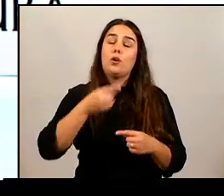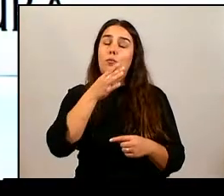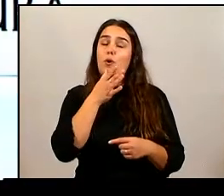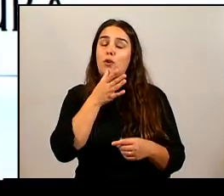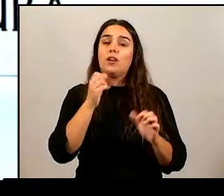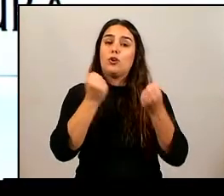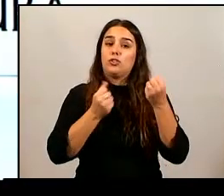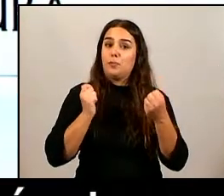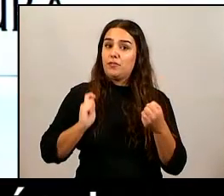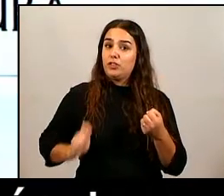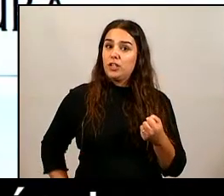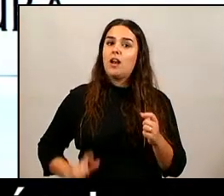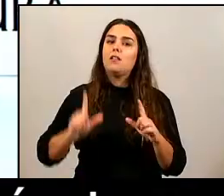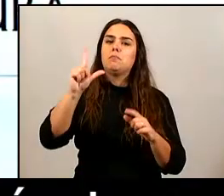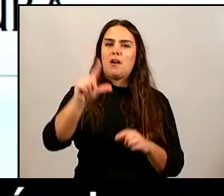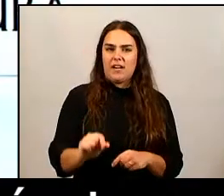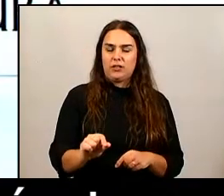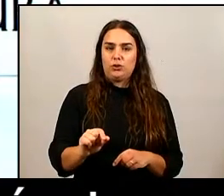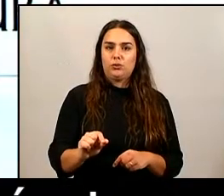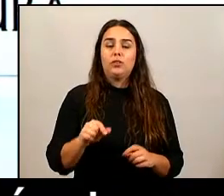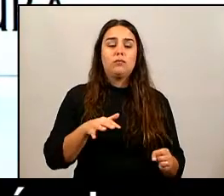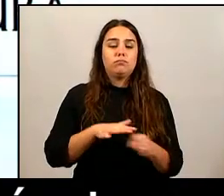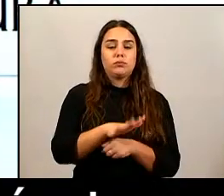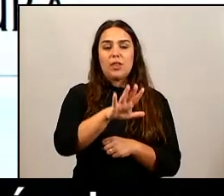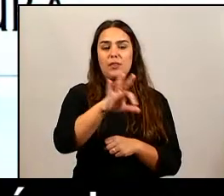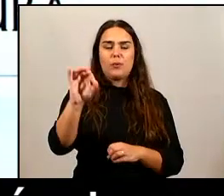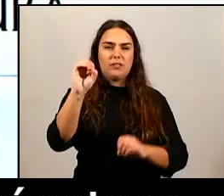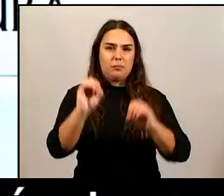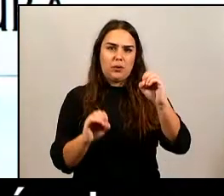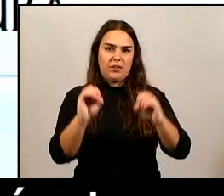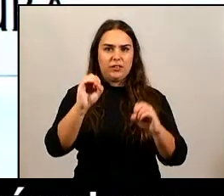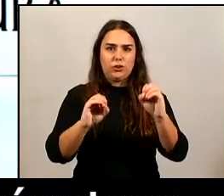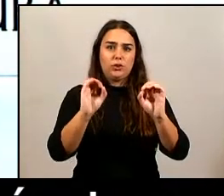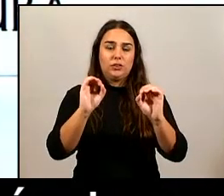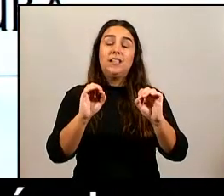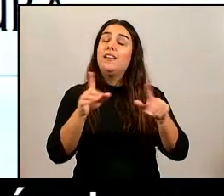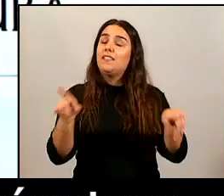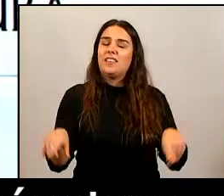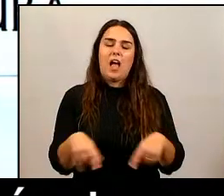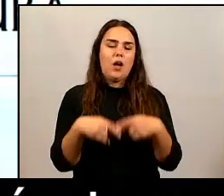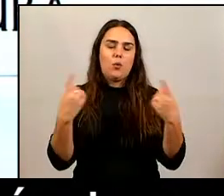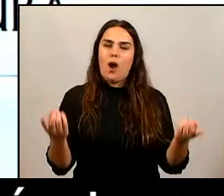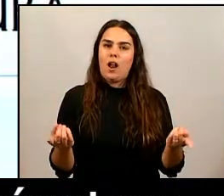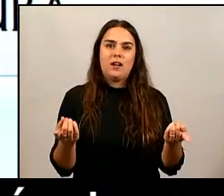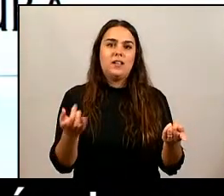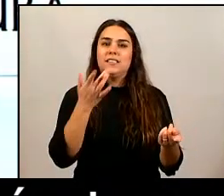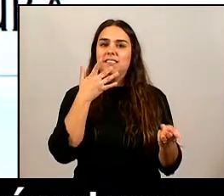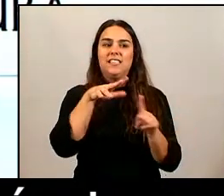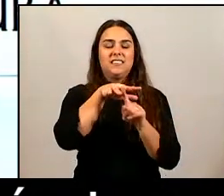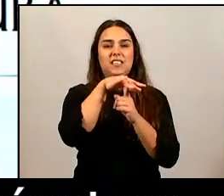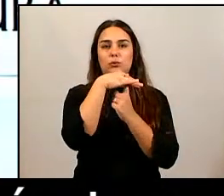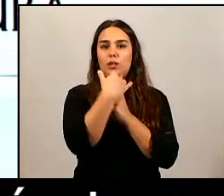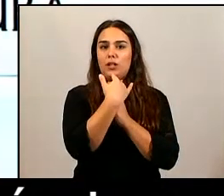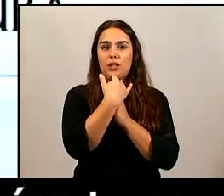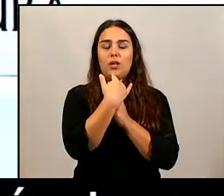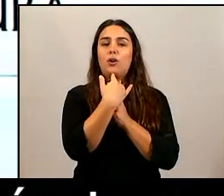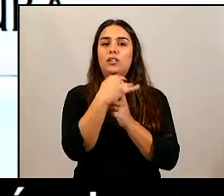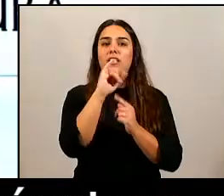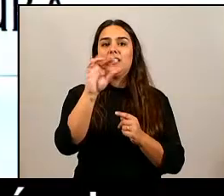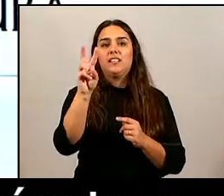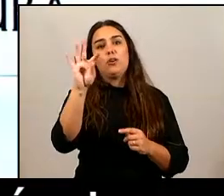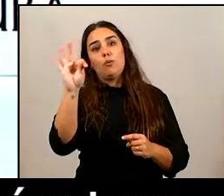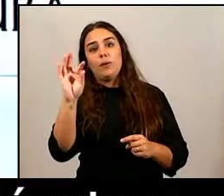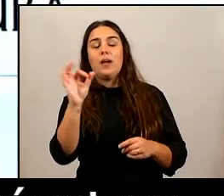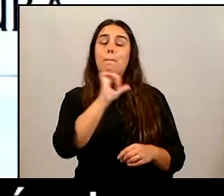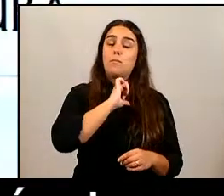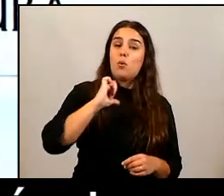profesionales. Cubriremos el 50% de las tasas independientemente de si las inspecciones se pasan en ITVs públicas